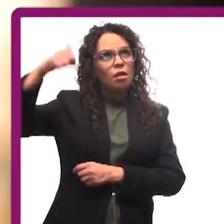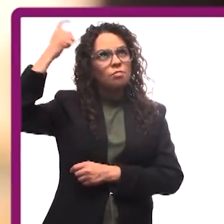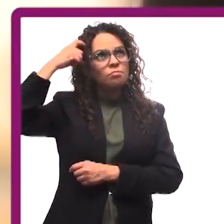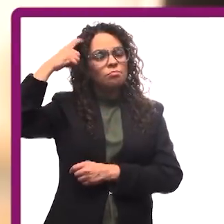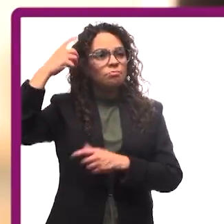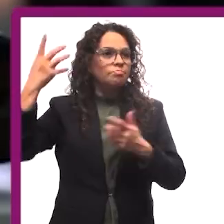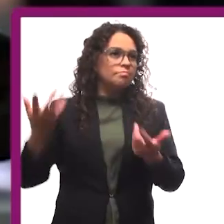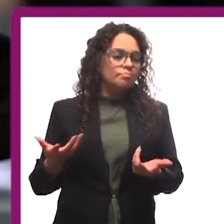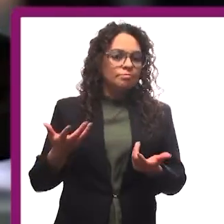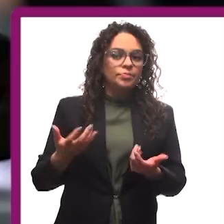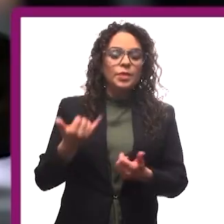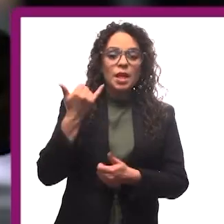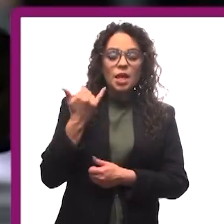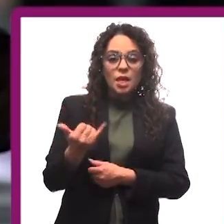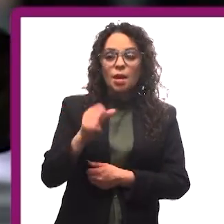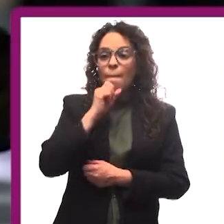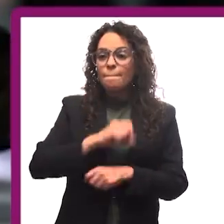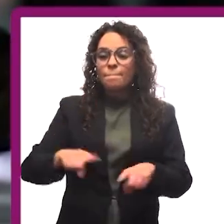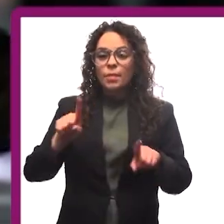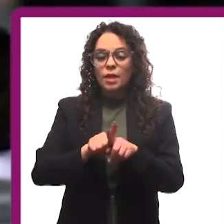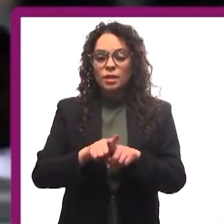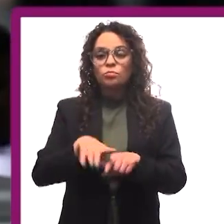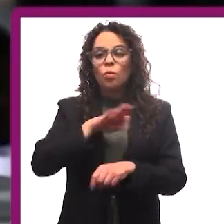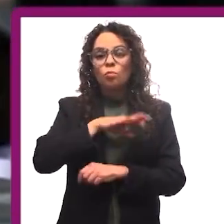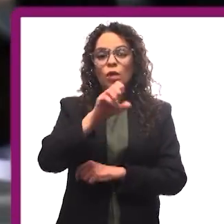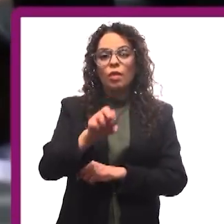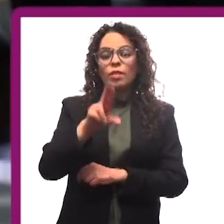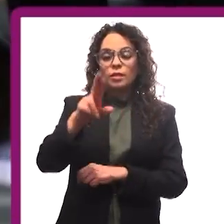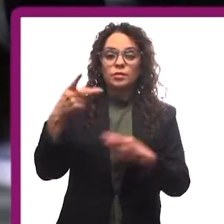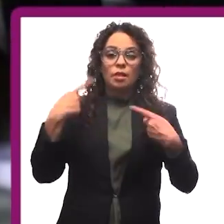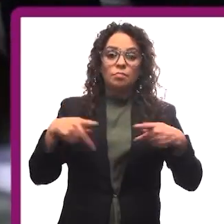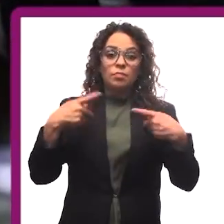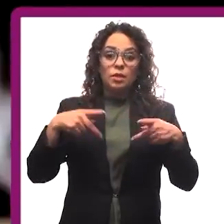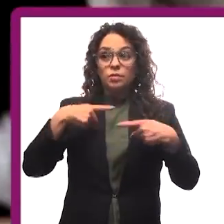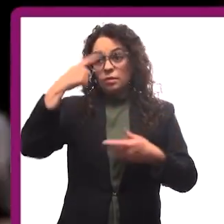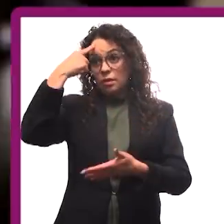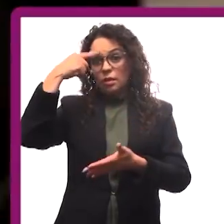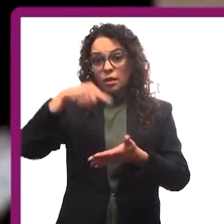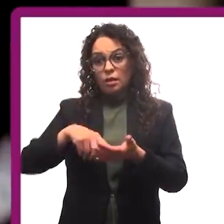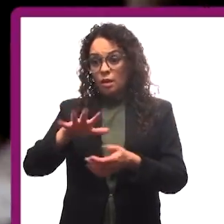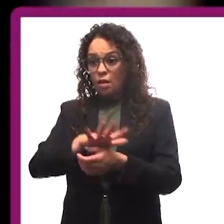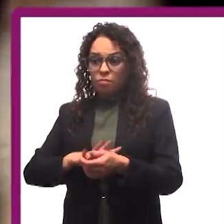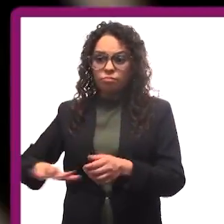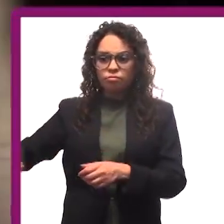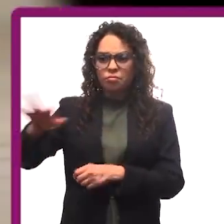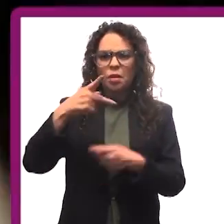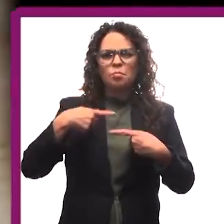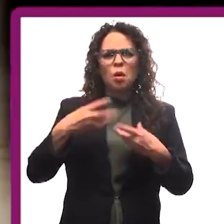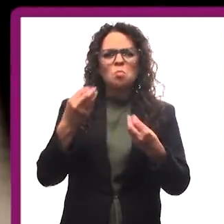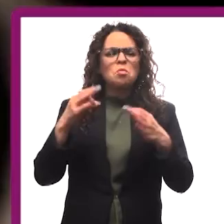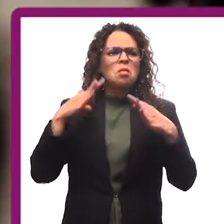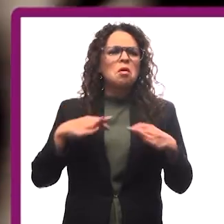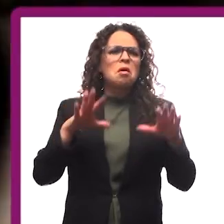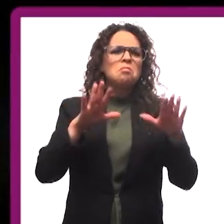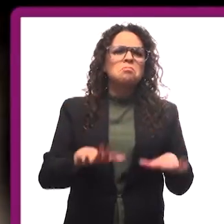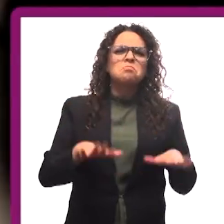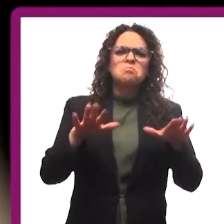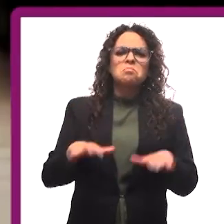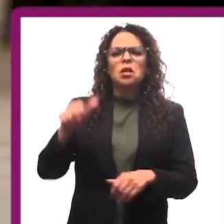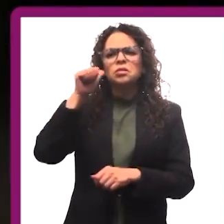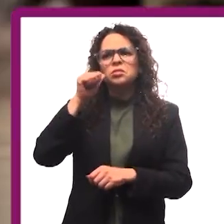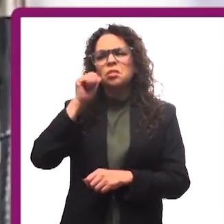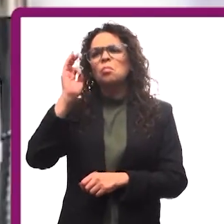personas, y de alguna manera se consideraba que las personas eran una masa pasiva y meramente